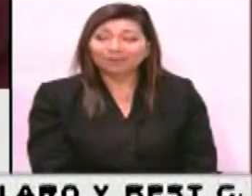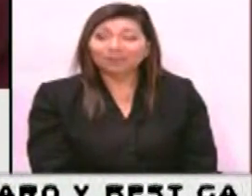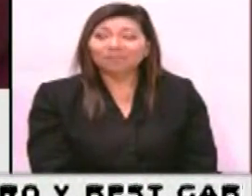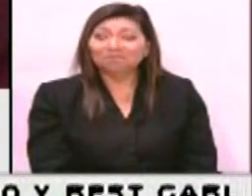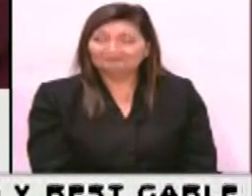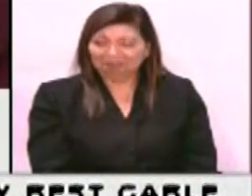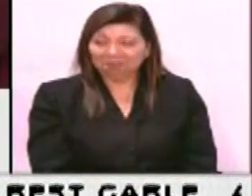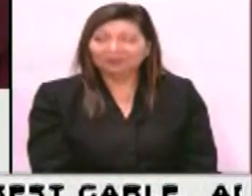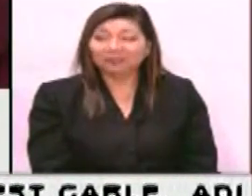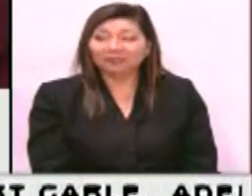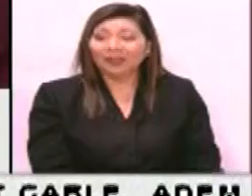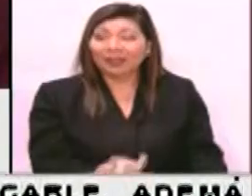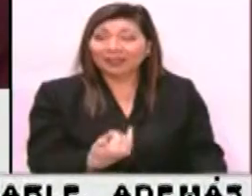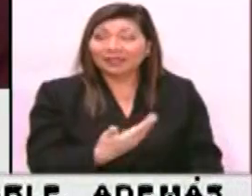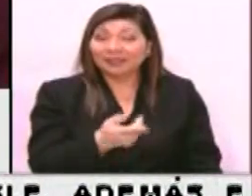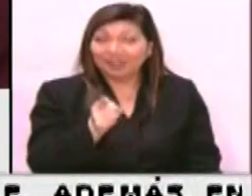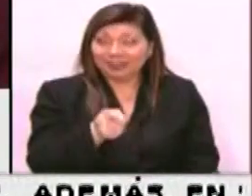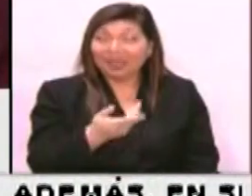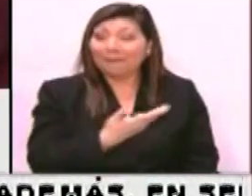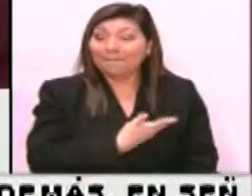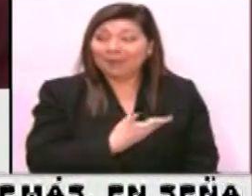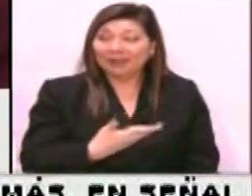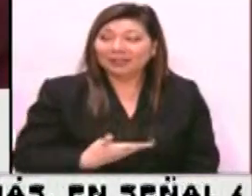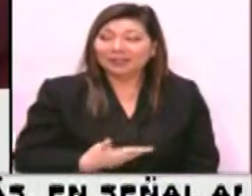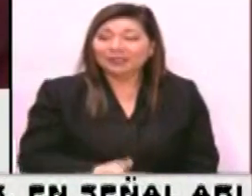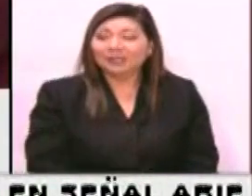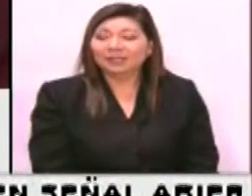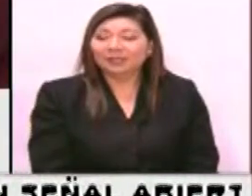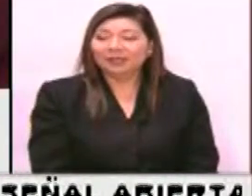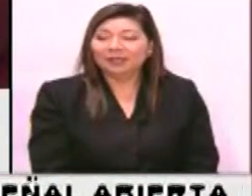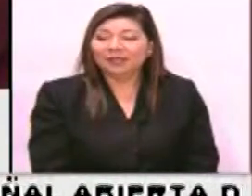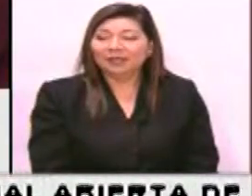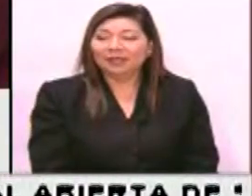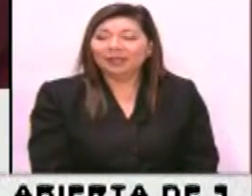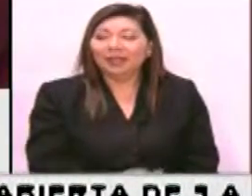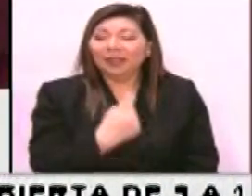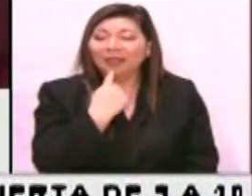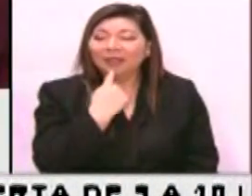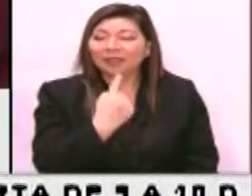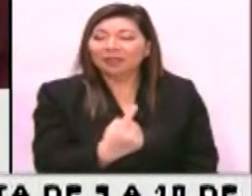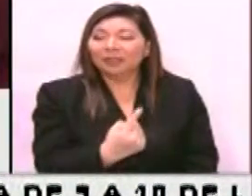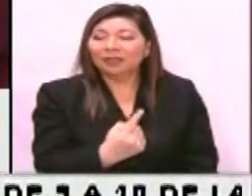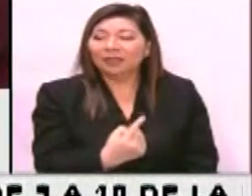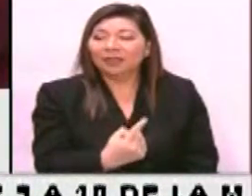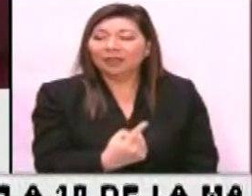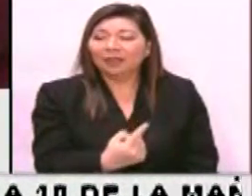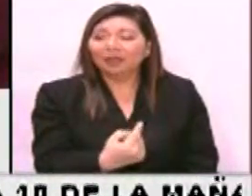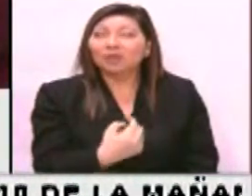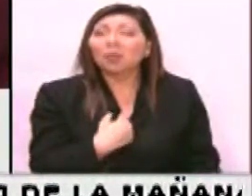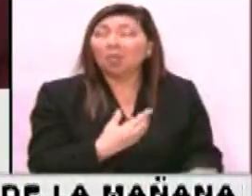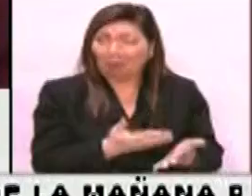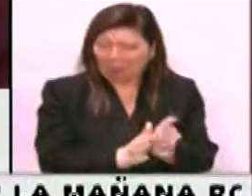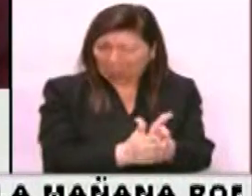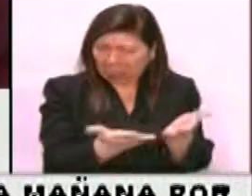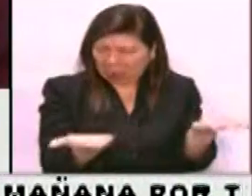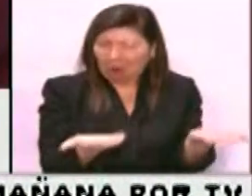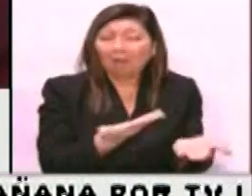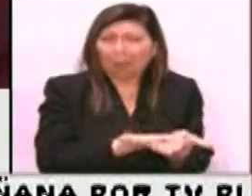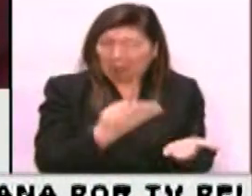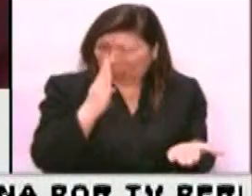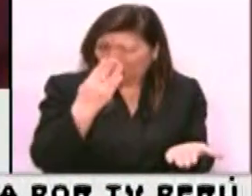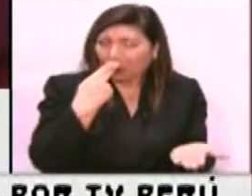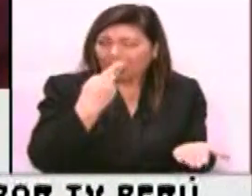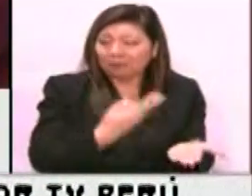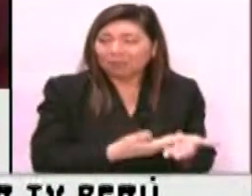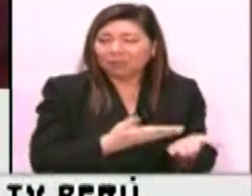Muy bien, este presidente está diciendo, yo abro mis cuentas. Investiguen,